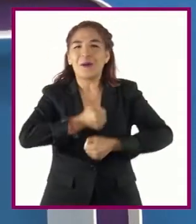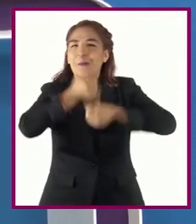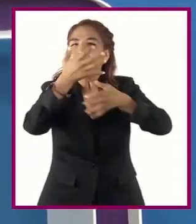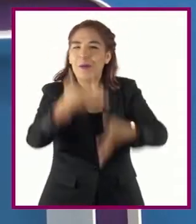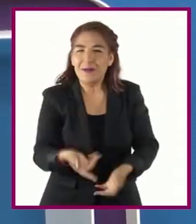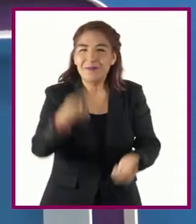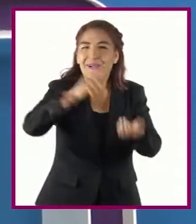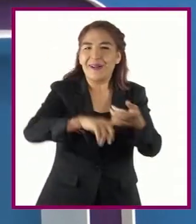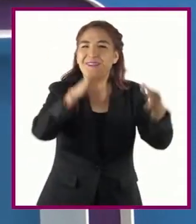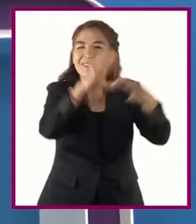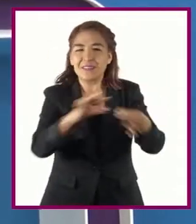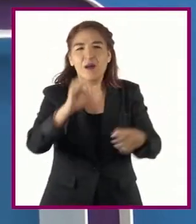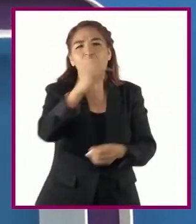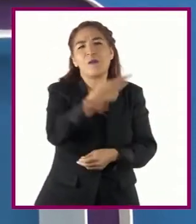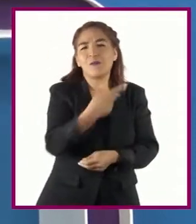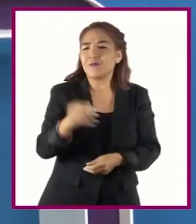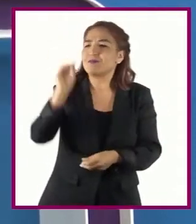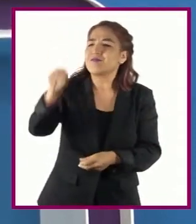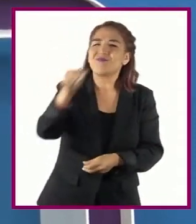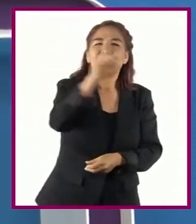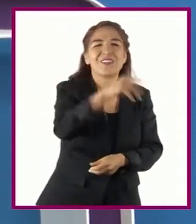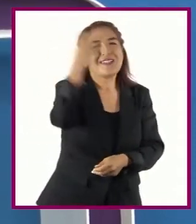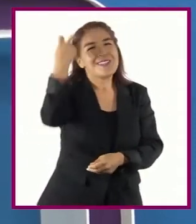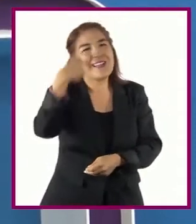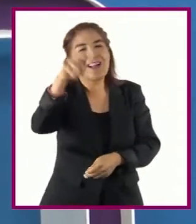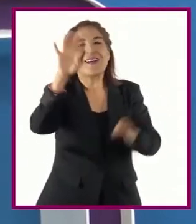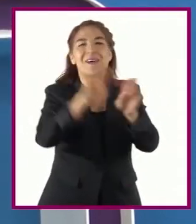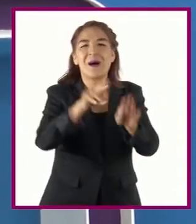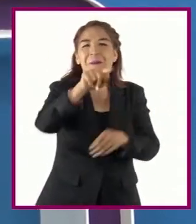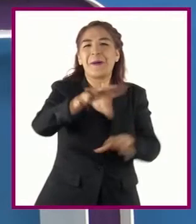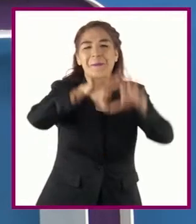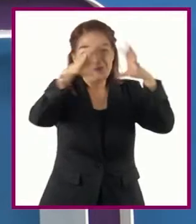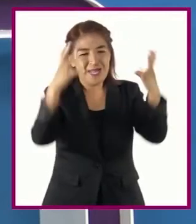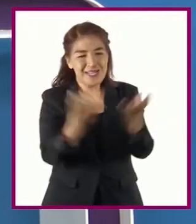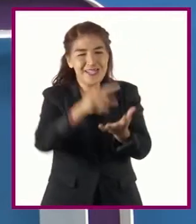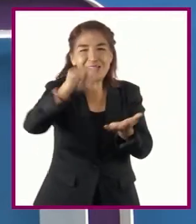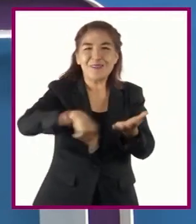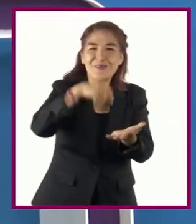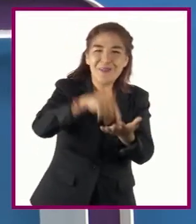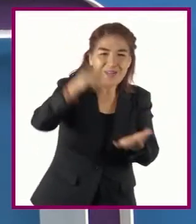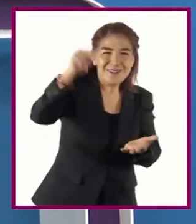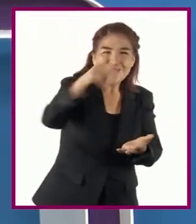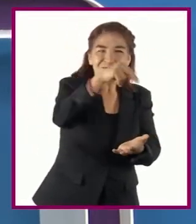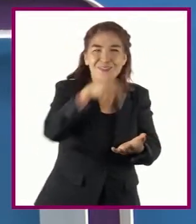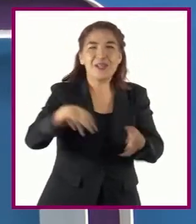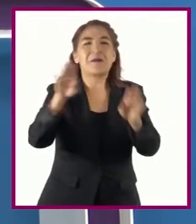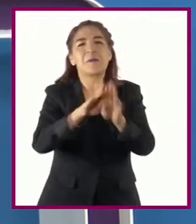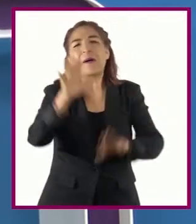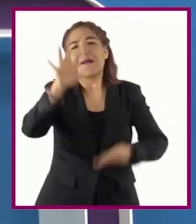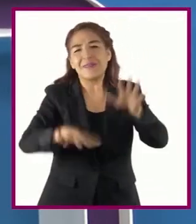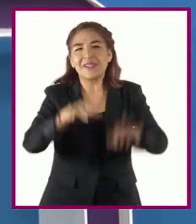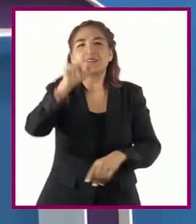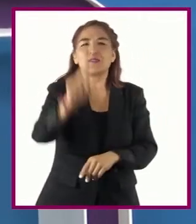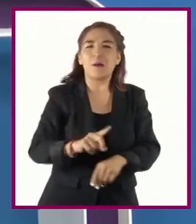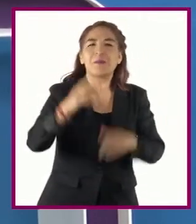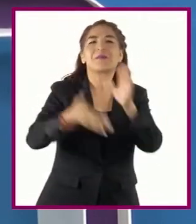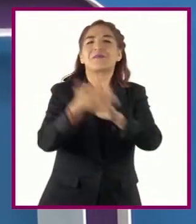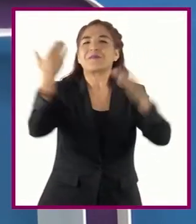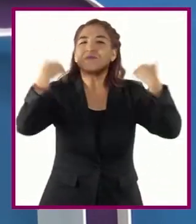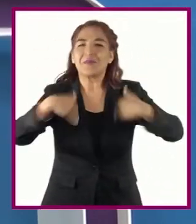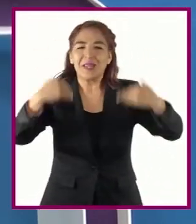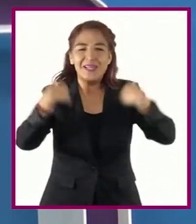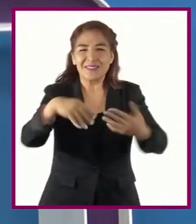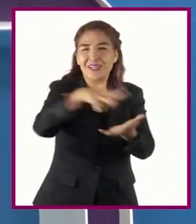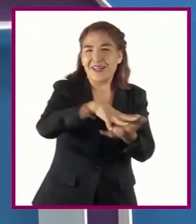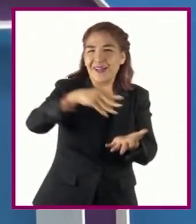viajar los domingos a cualquier solitario planeta, o despacio caminar por las tardes sobre tibias arenas. Podríamos